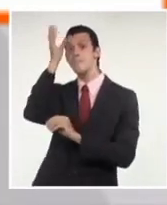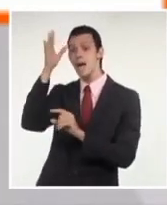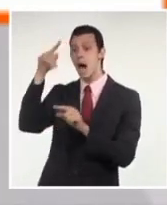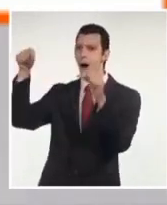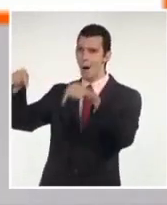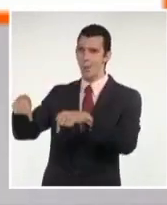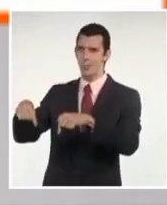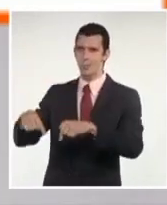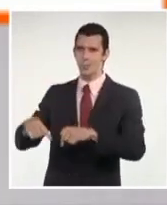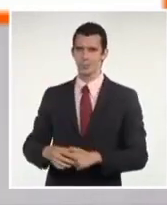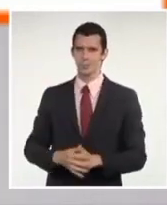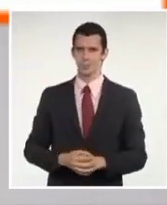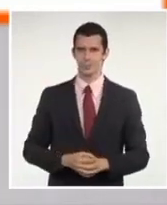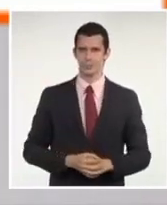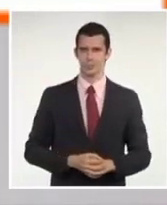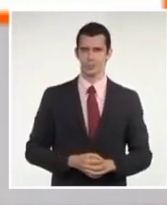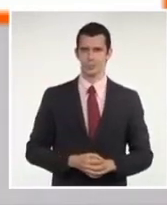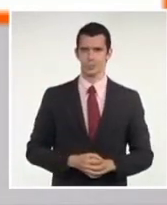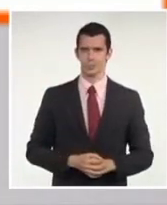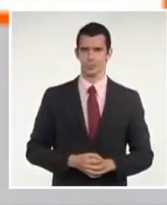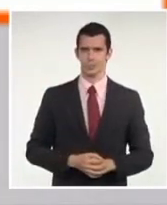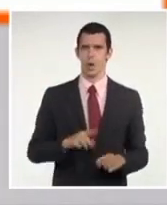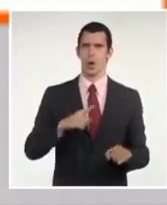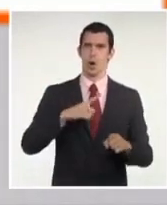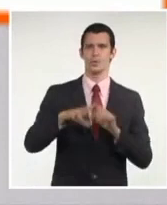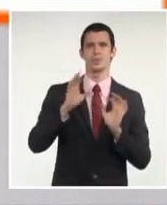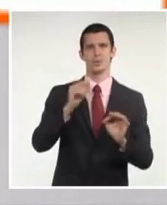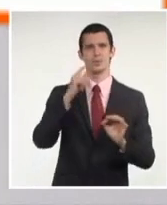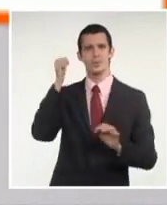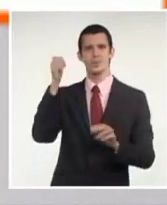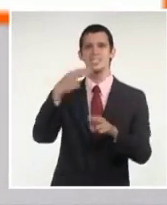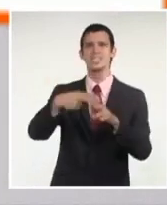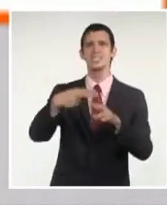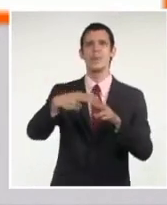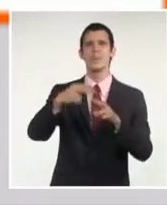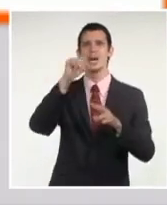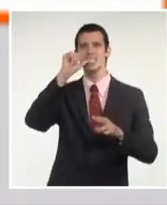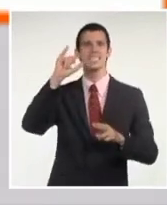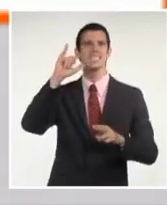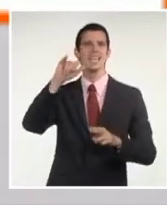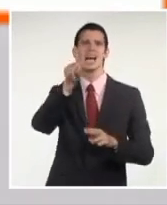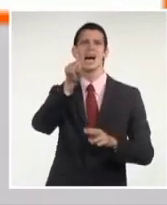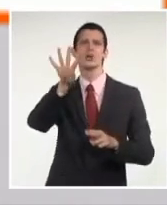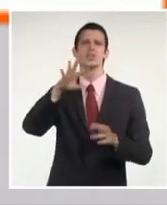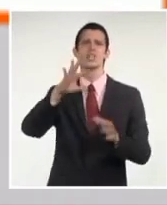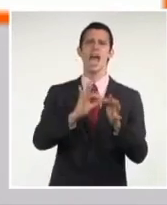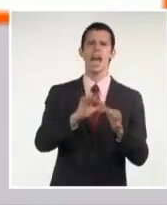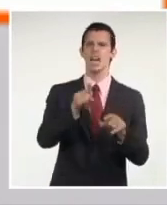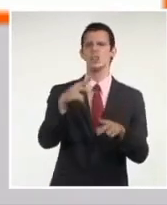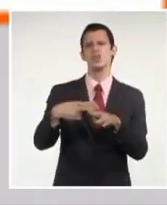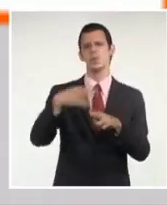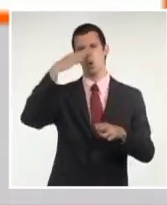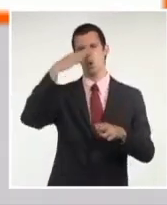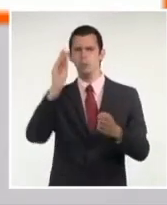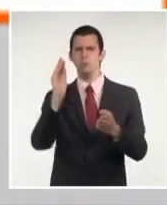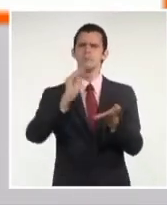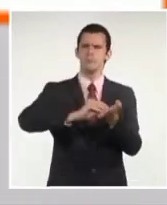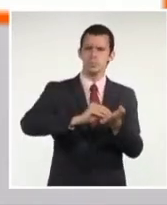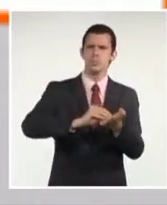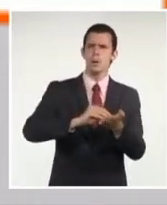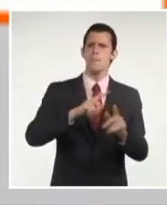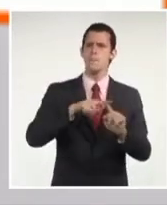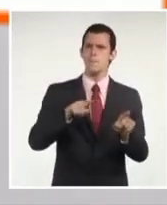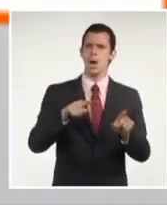la D614, ya lo he dicho, fue la que circuló el año pasado y fue paulatinamente siendo sustituida. Ella ha ido